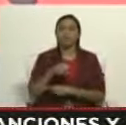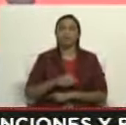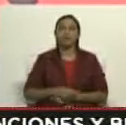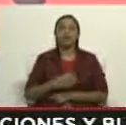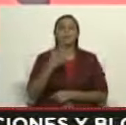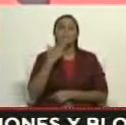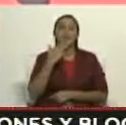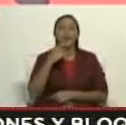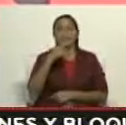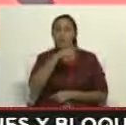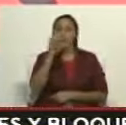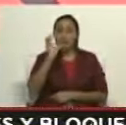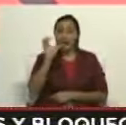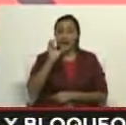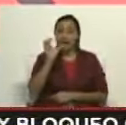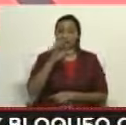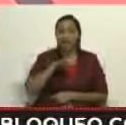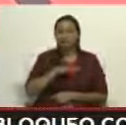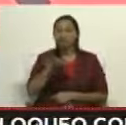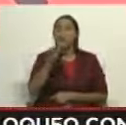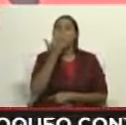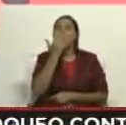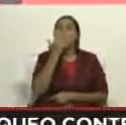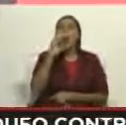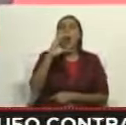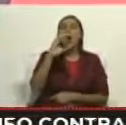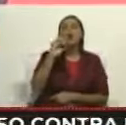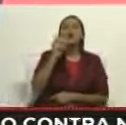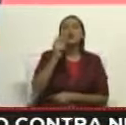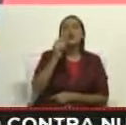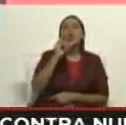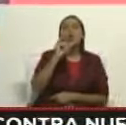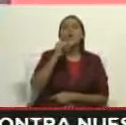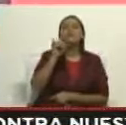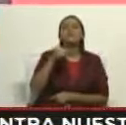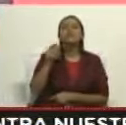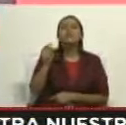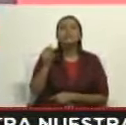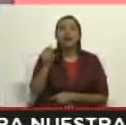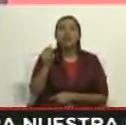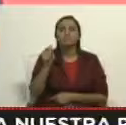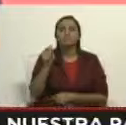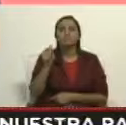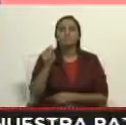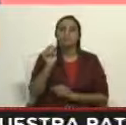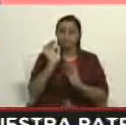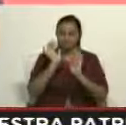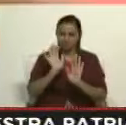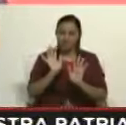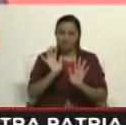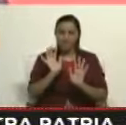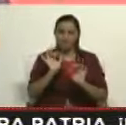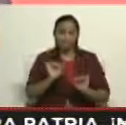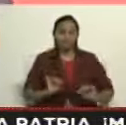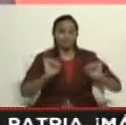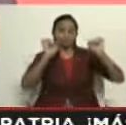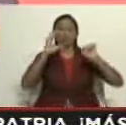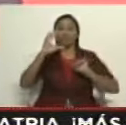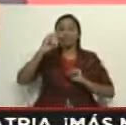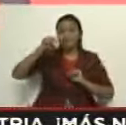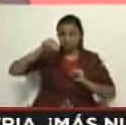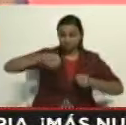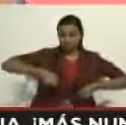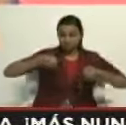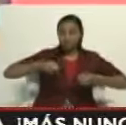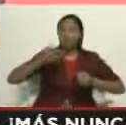Cotiza, entré en el Central Maderense y comencé a ordenar. Ya va, no se lleven licores, solo comida. Una cola por aquí, una cola